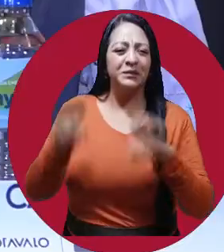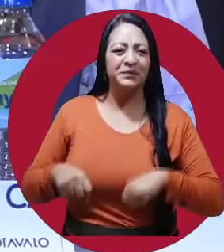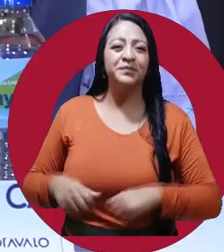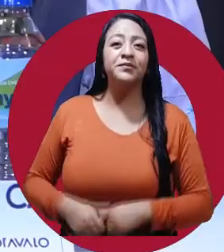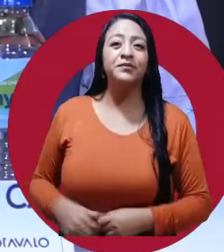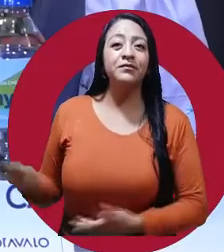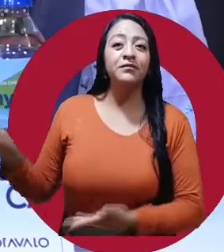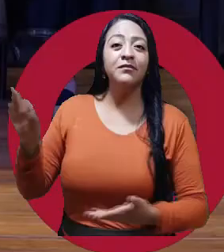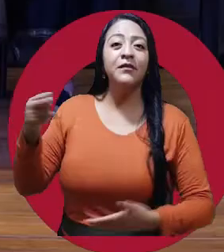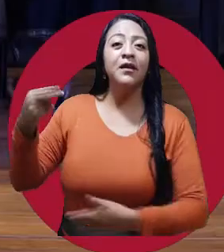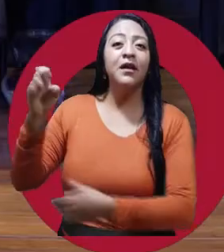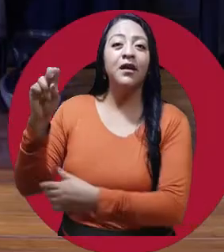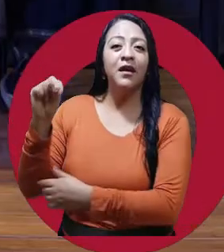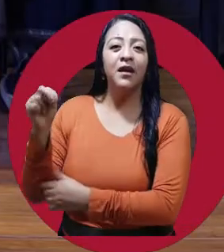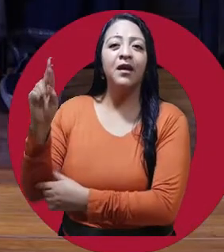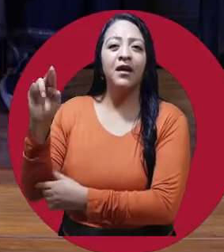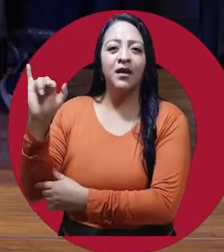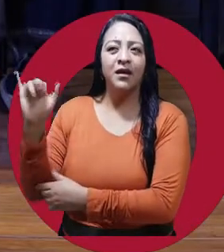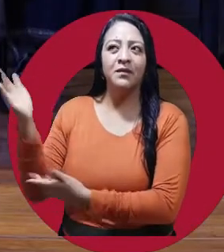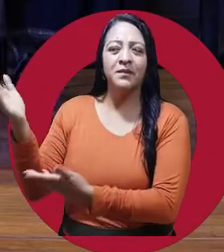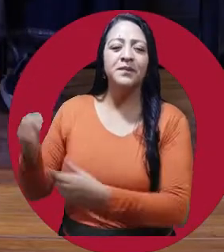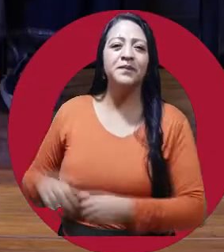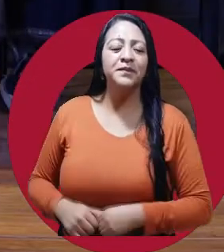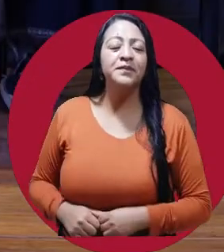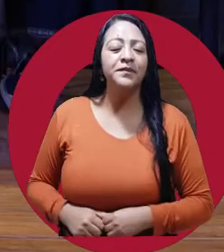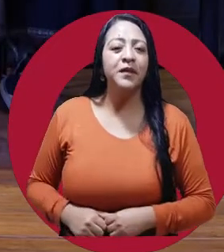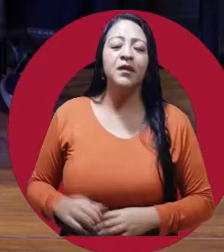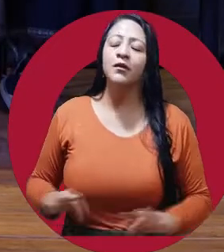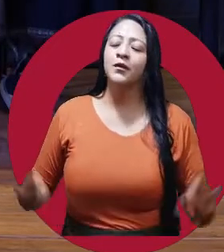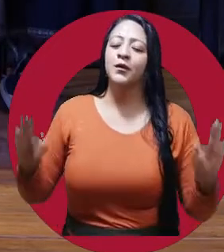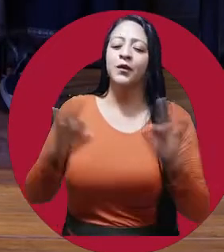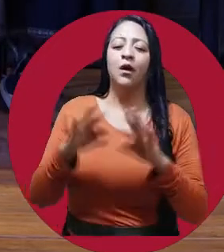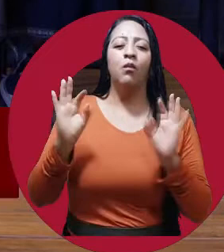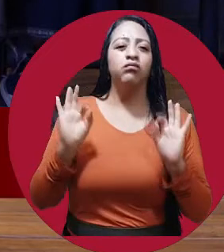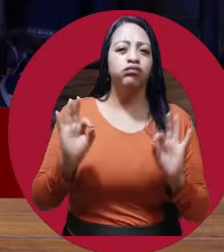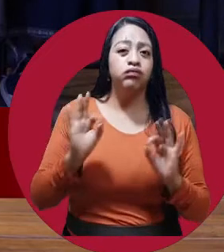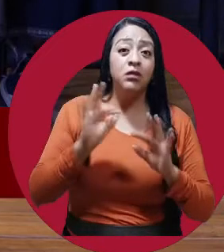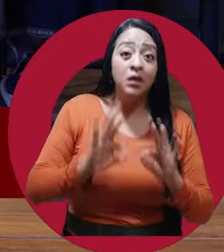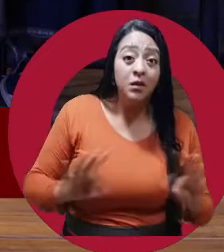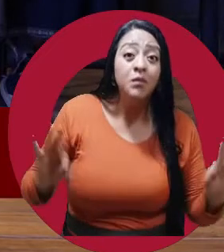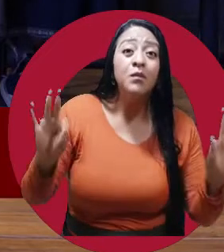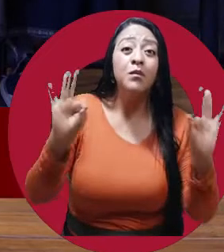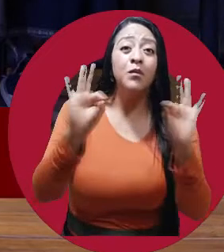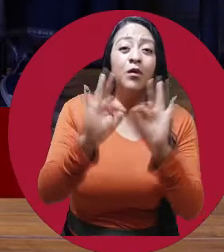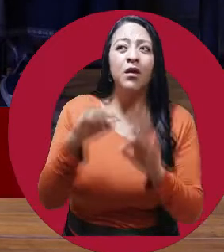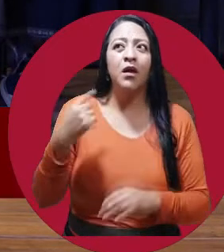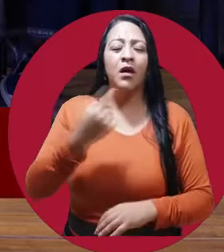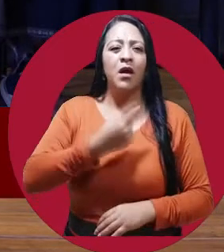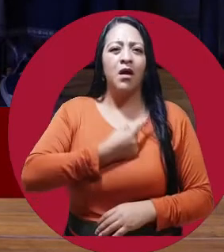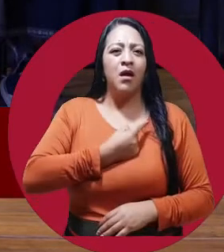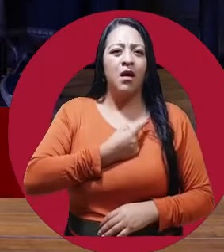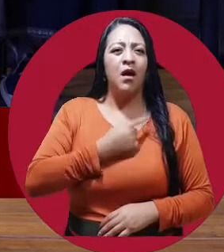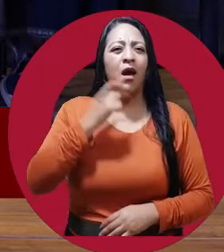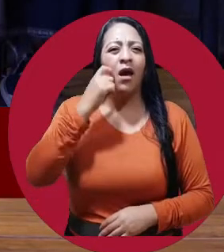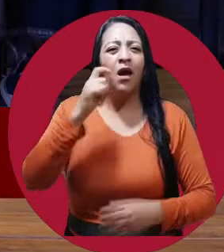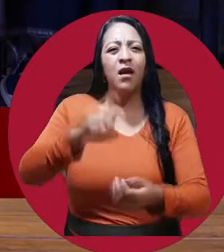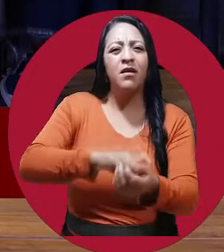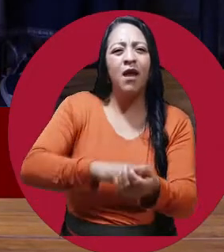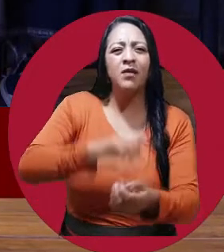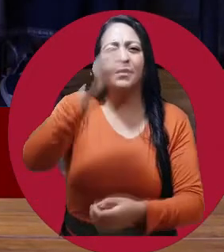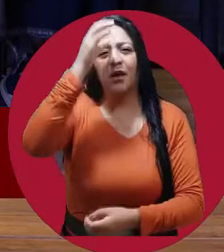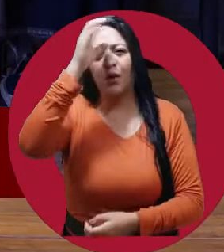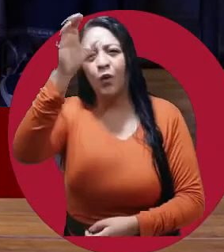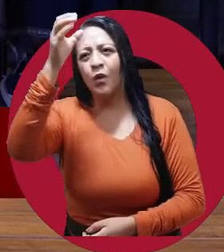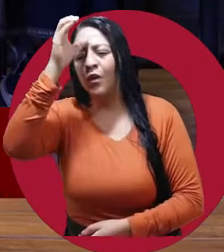nosotros? Henry Salazar. Es un punto tan estratégico para nosotros, tan importante para nosotros, la etnia y la